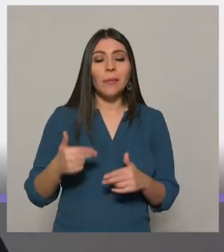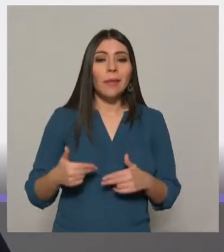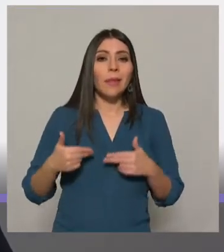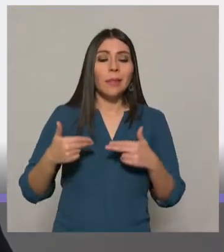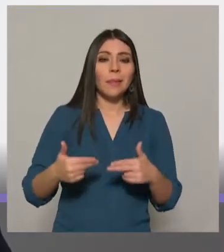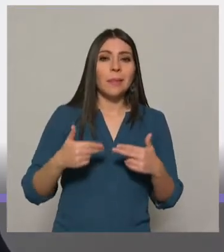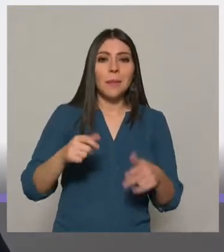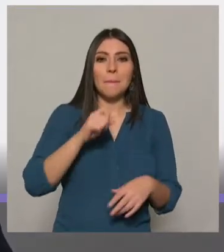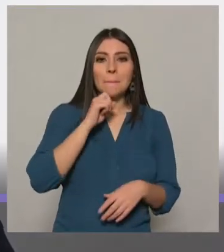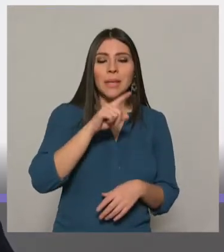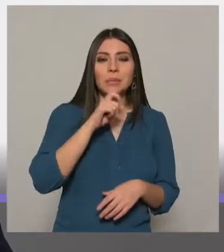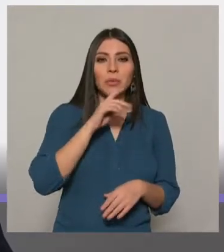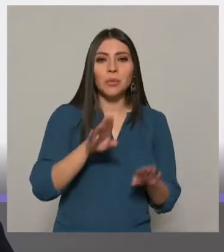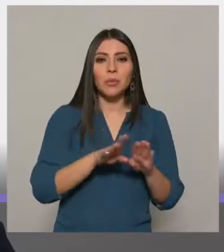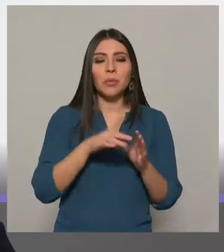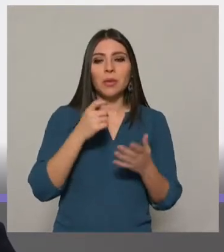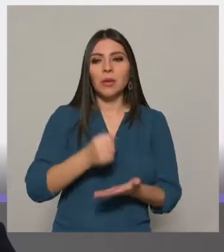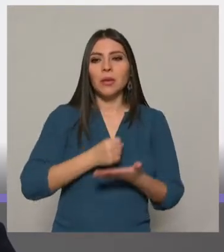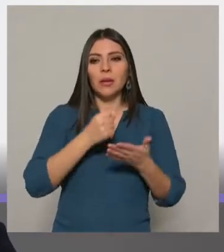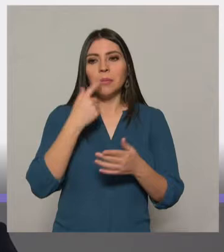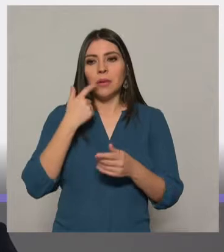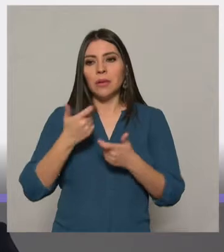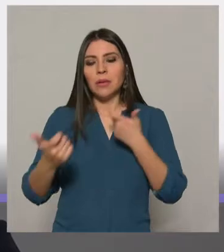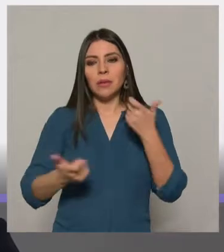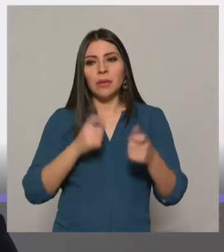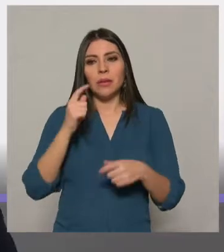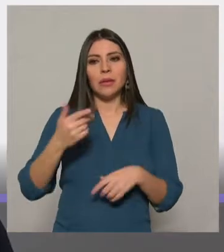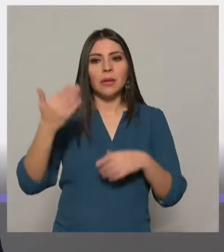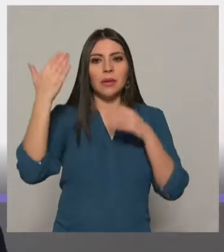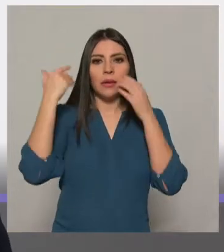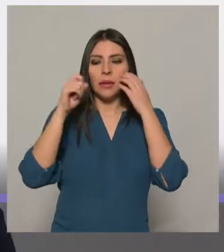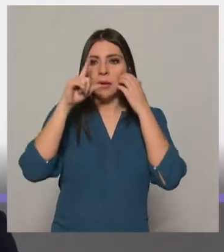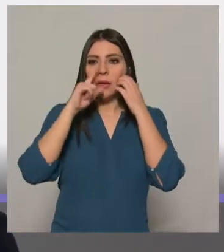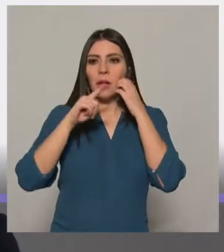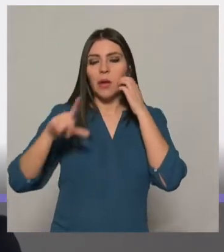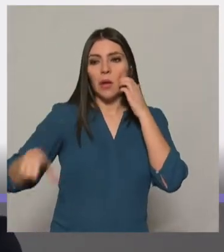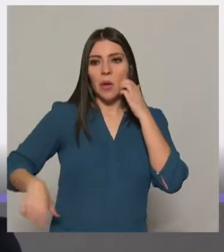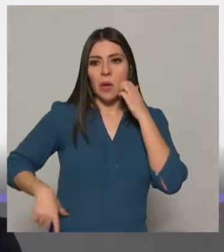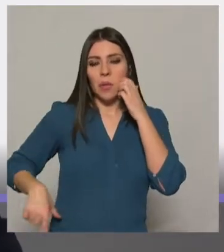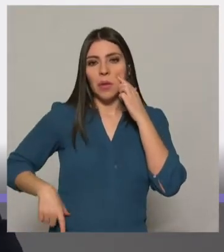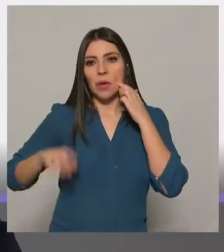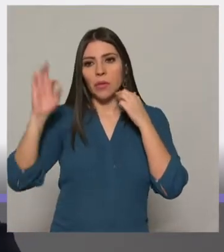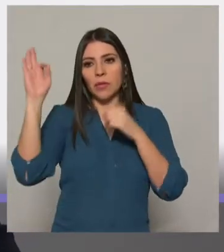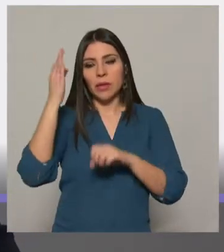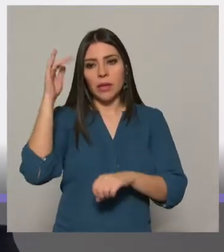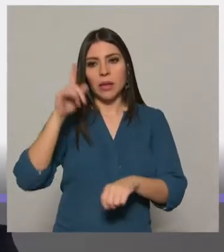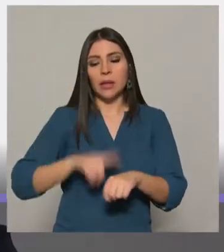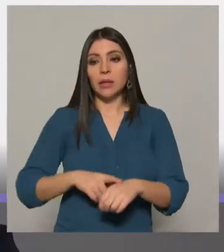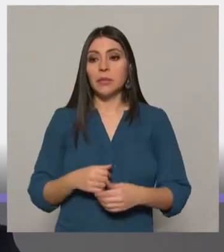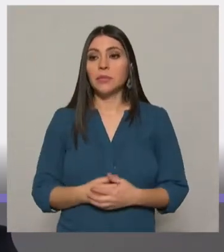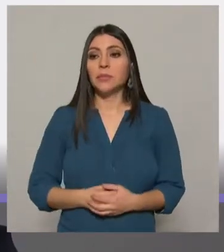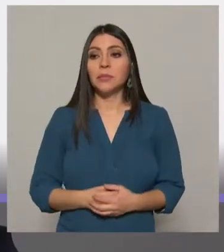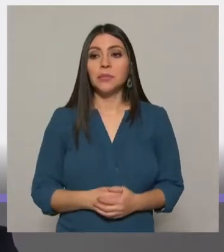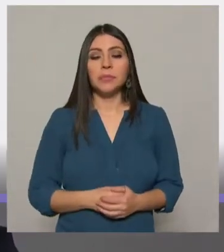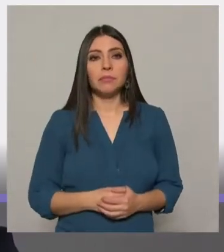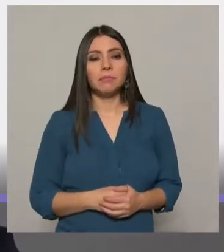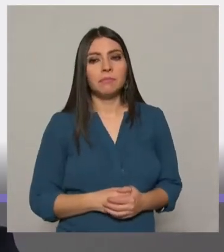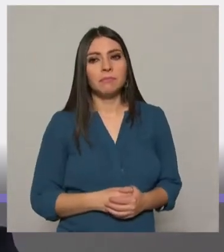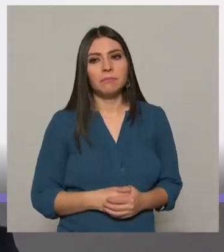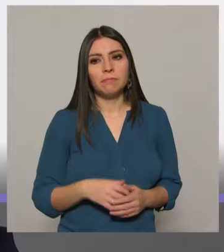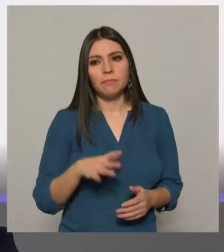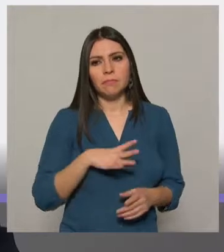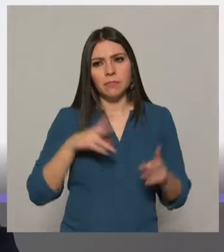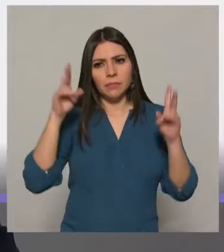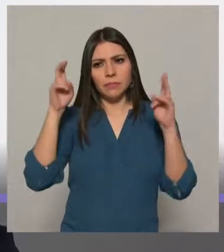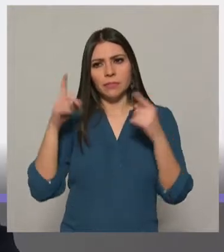del presupuesto, el ejercicio tan lamentable que se dio en el gobierno federal. Yo creo que hay varios temas y que es responsabilidad de